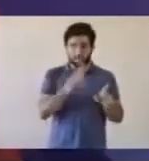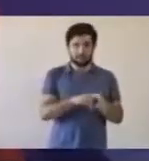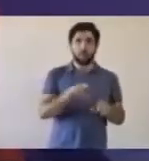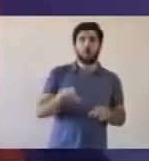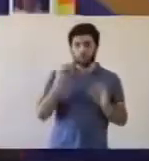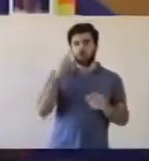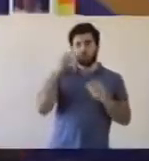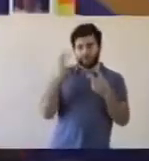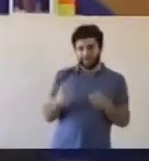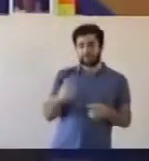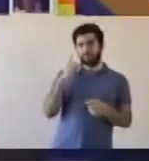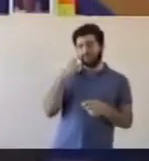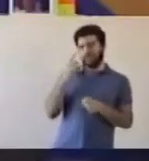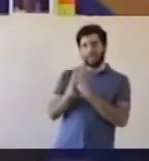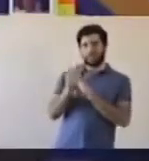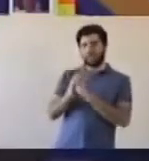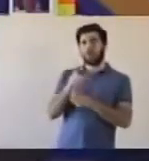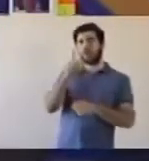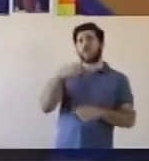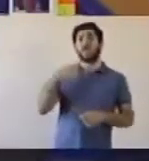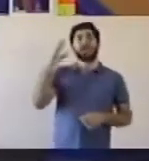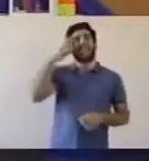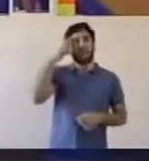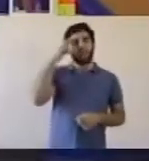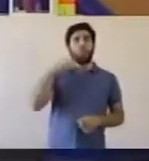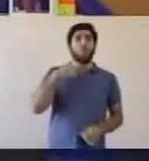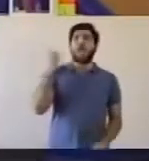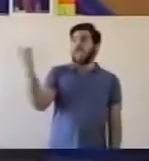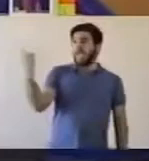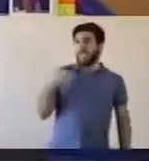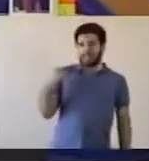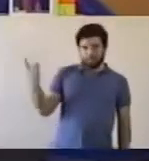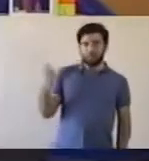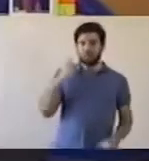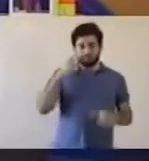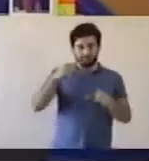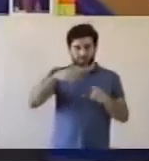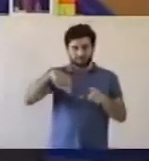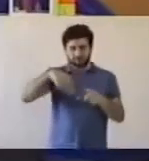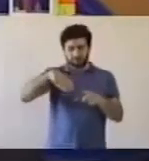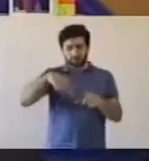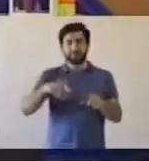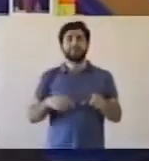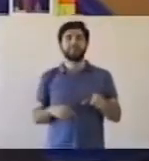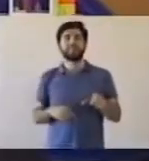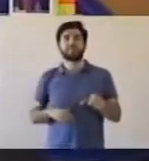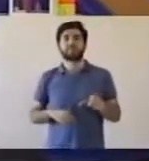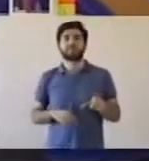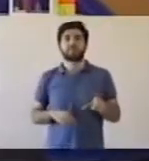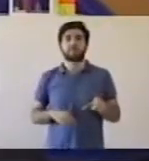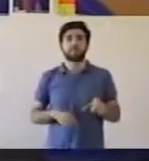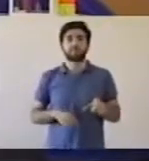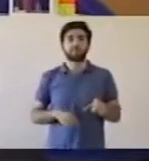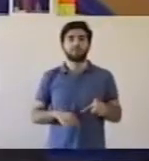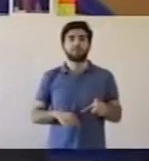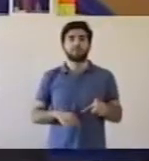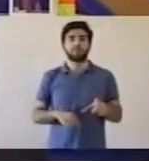de ti. Vamos a ver, vamos a girar hoy un recuerdo que tenga yo con Jimena, ¿verdad? Vamos a ver,